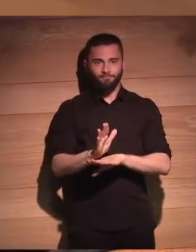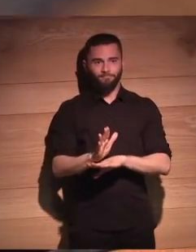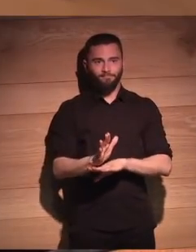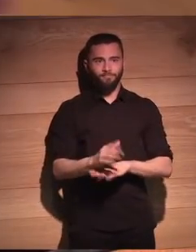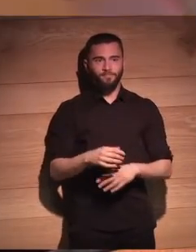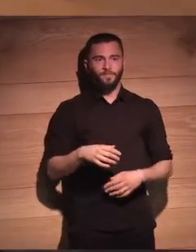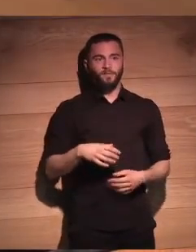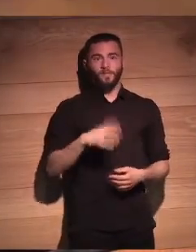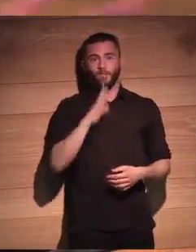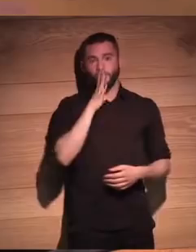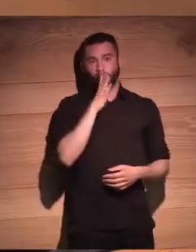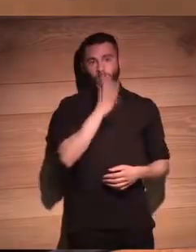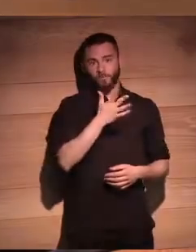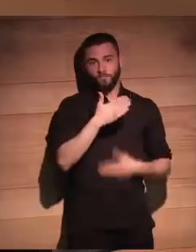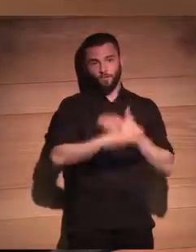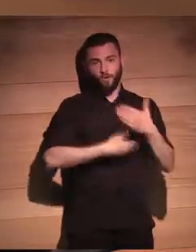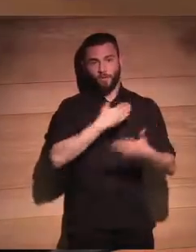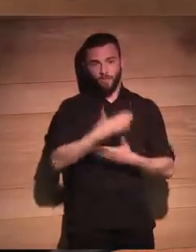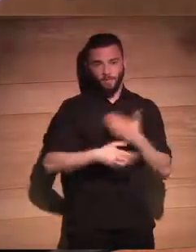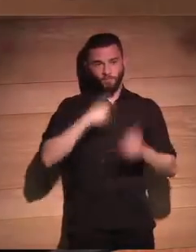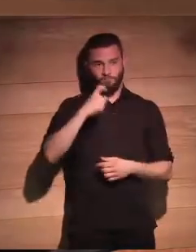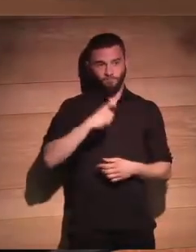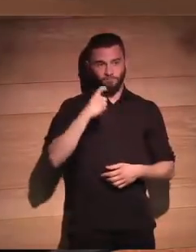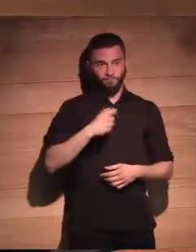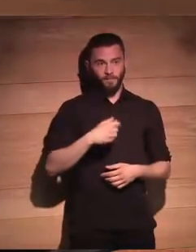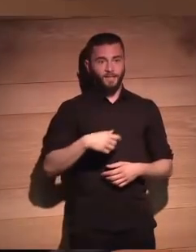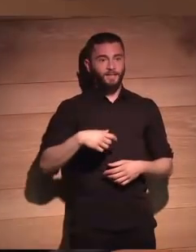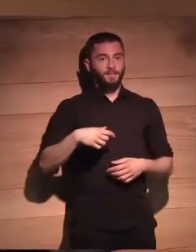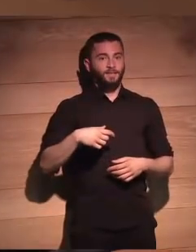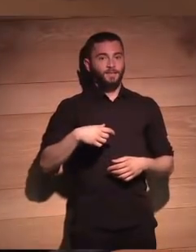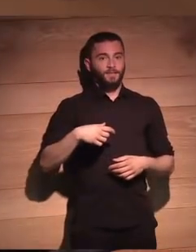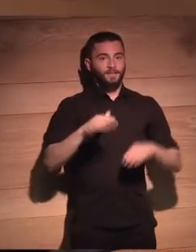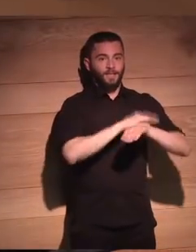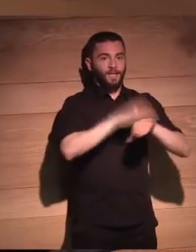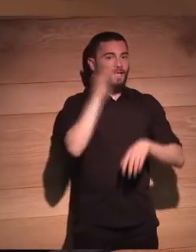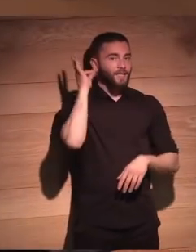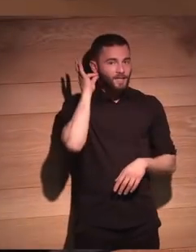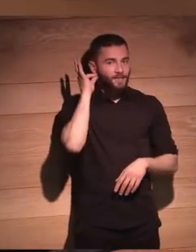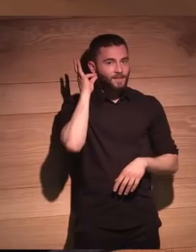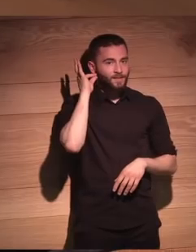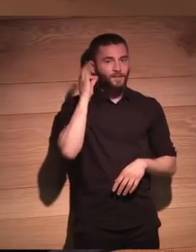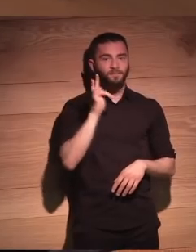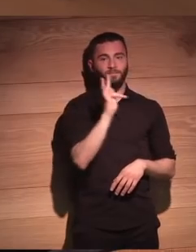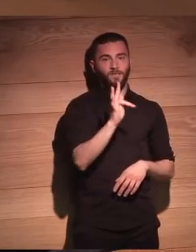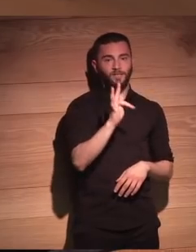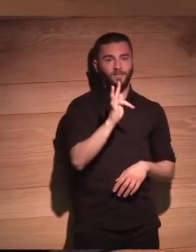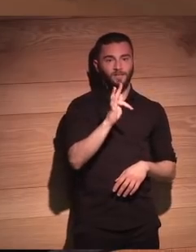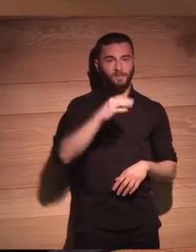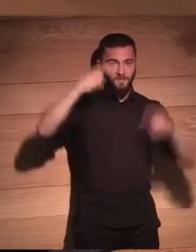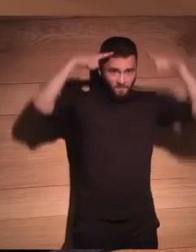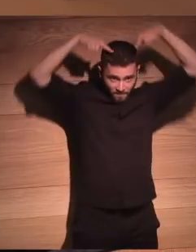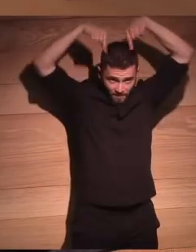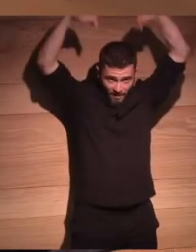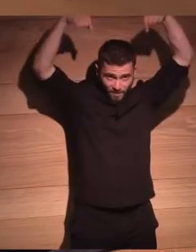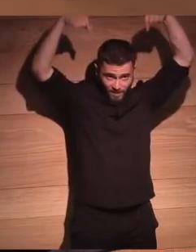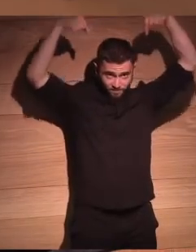vais a ver el proceso durante, es tontería. Bueno, que es Catwoman y Batman. Pues en una pose lo típico, que